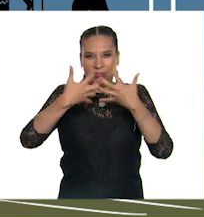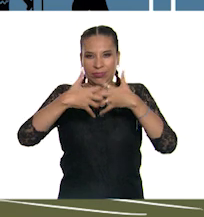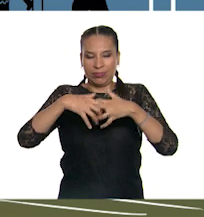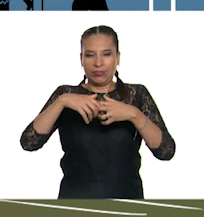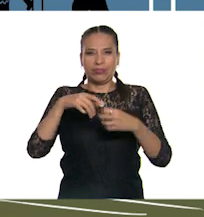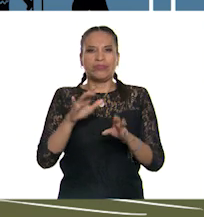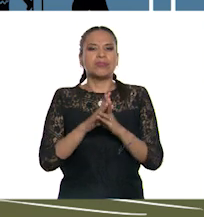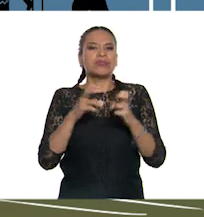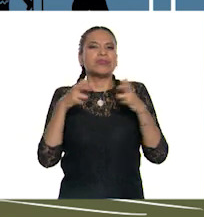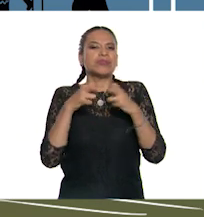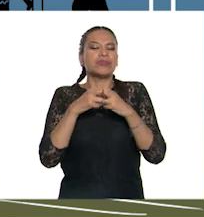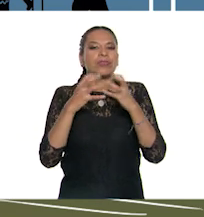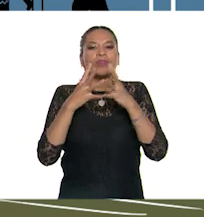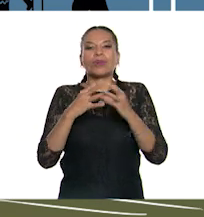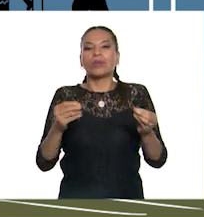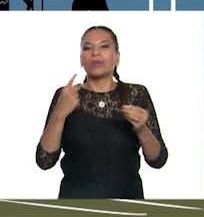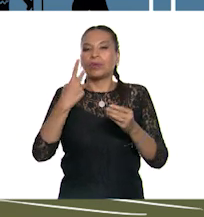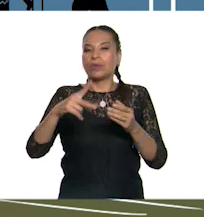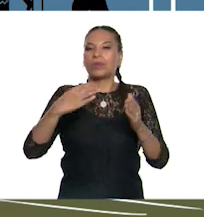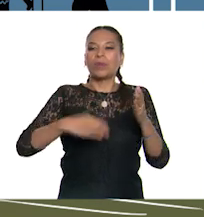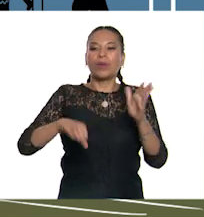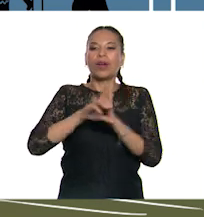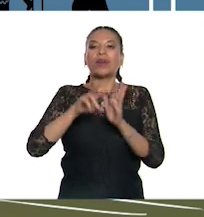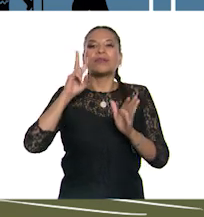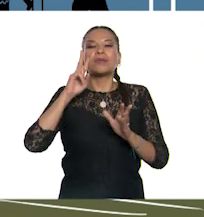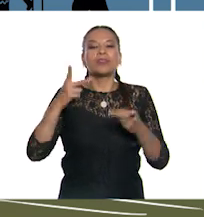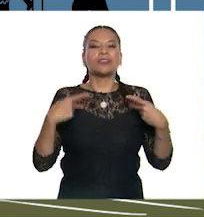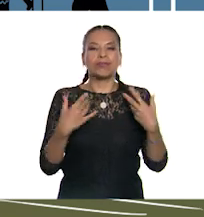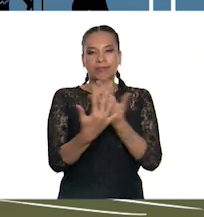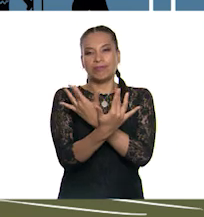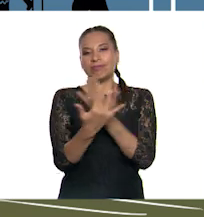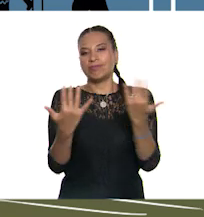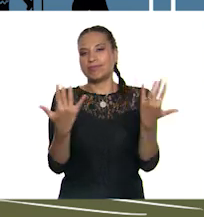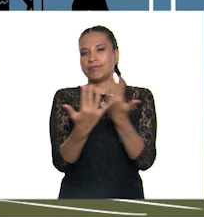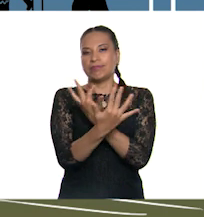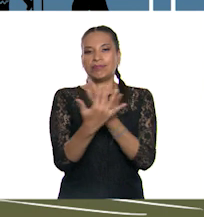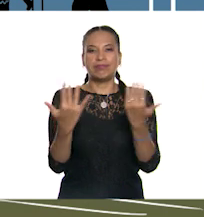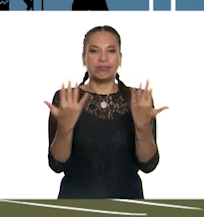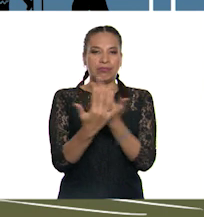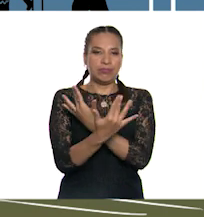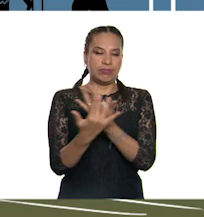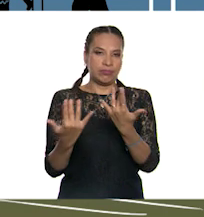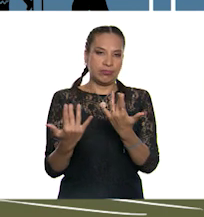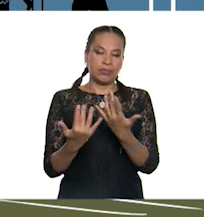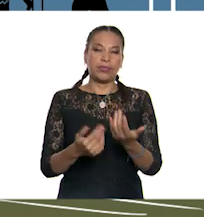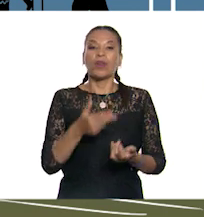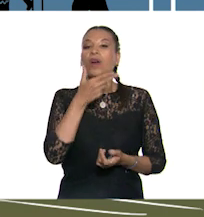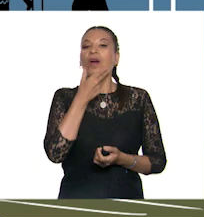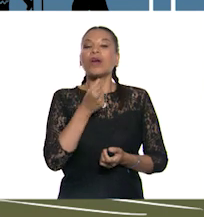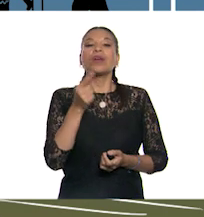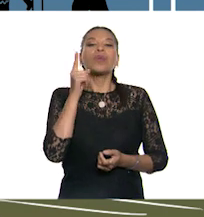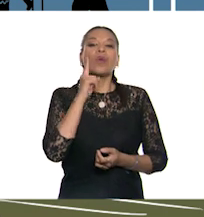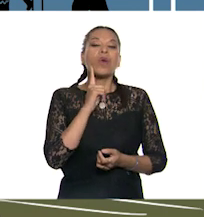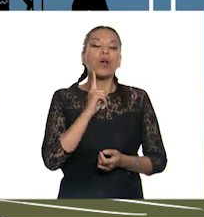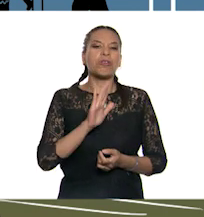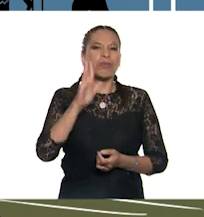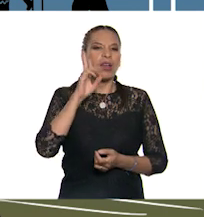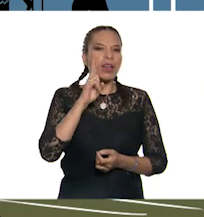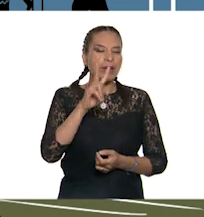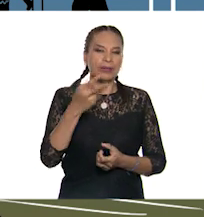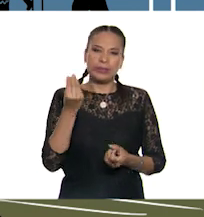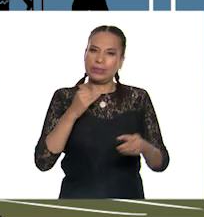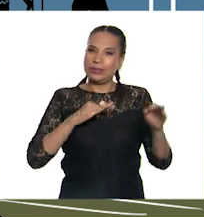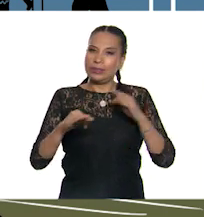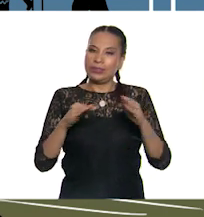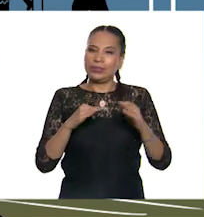los nervios. Desde su cuartito veía pasar la gente que caminaba en distintas direcciones. Hombres y mujeres parecían